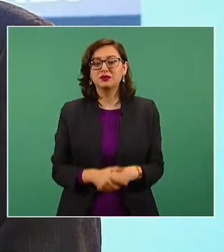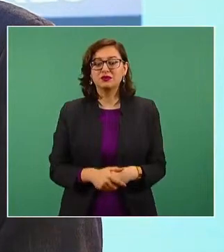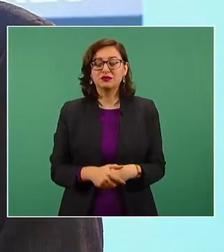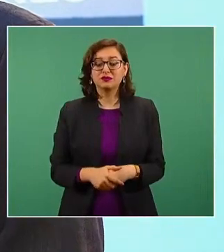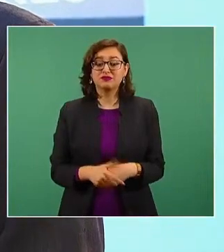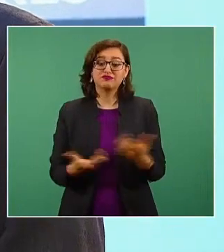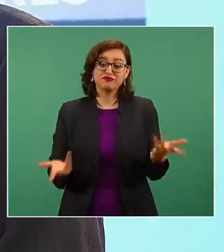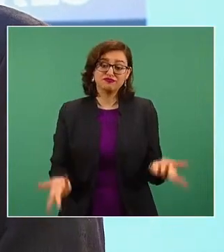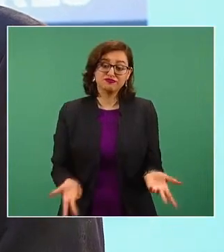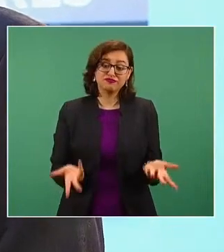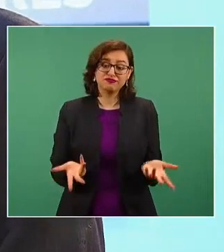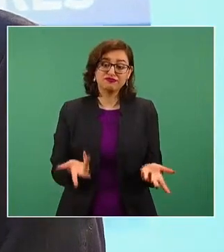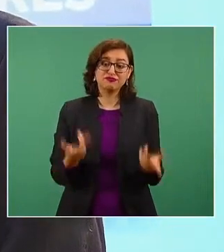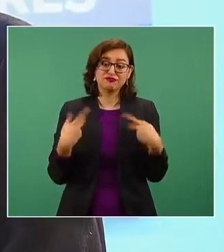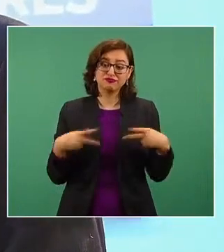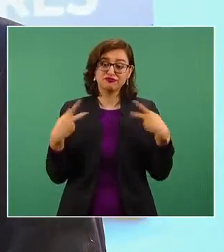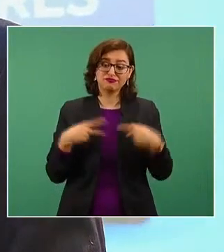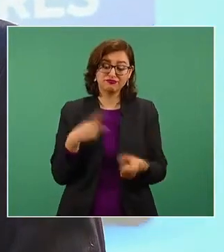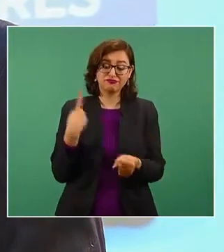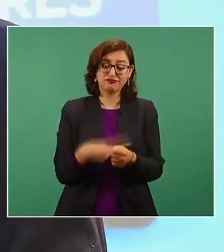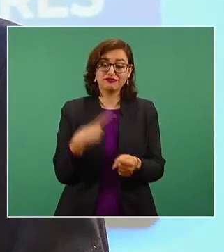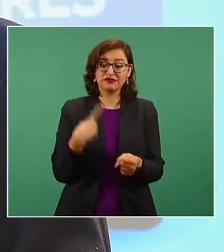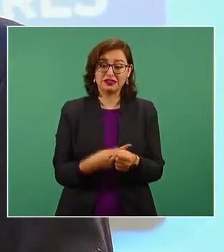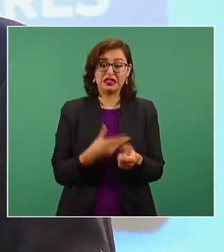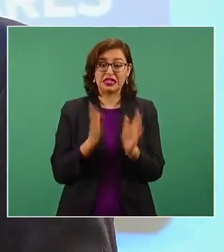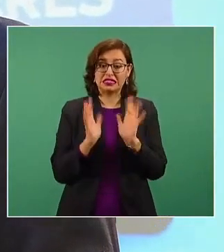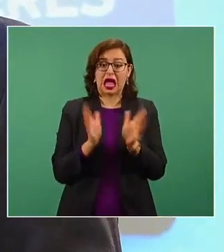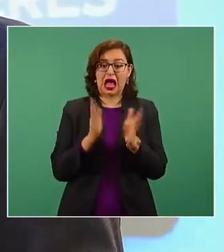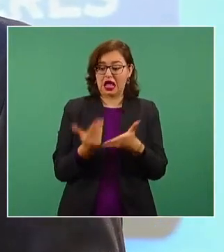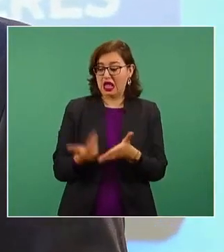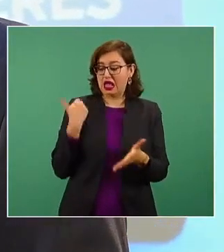padecemos de enfermedades crónicas.